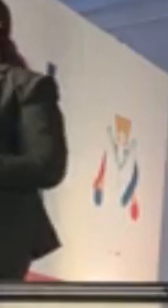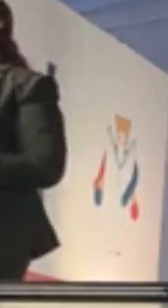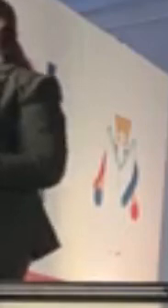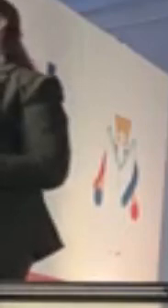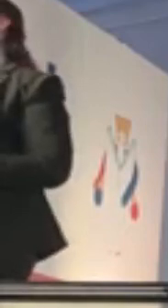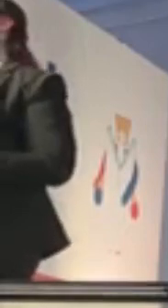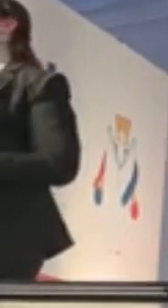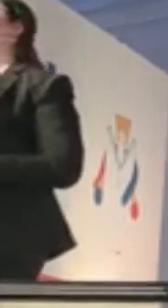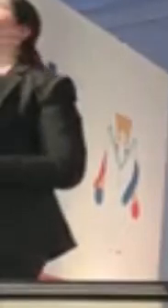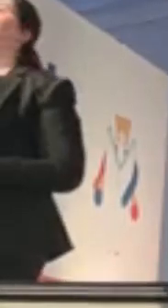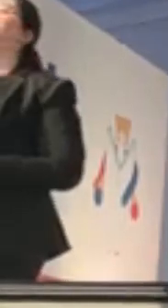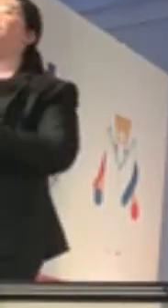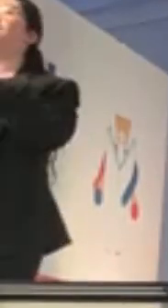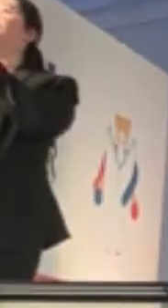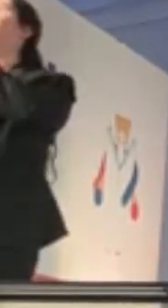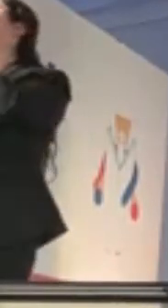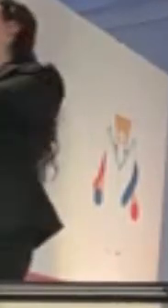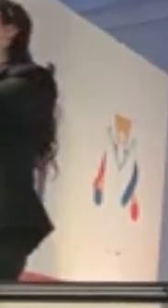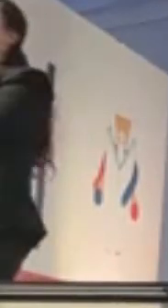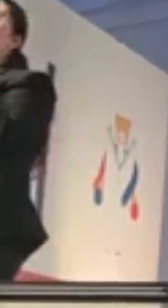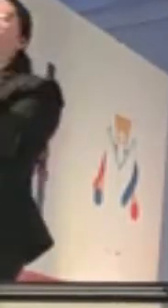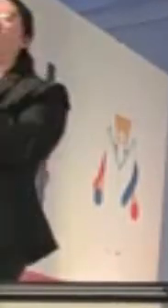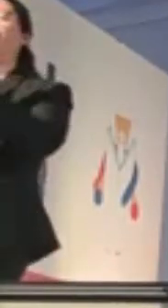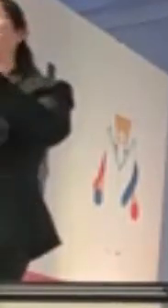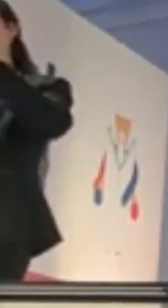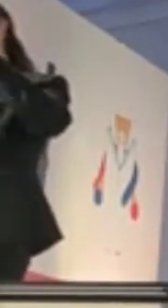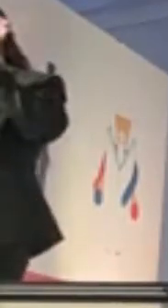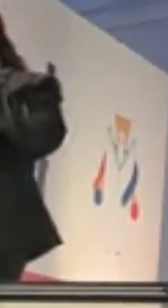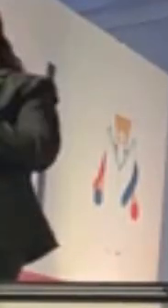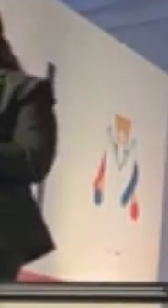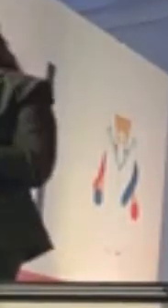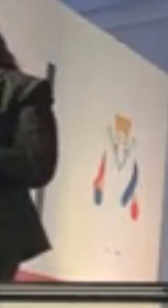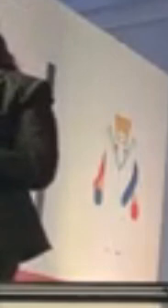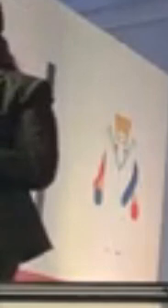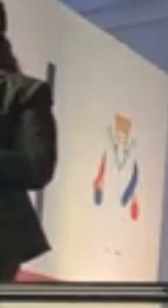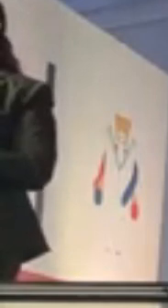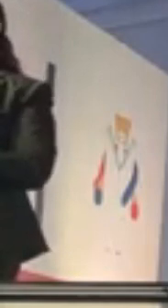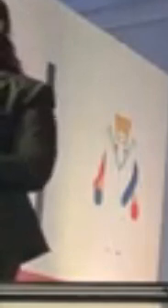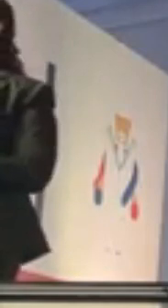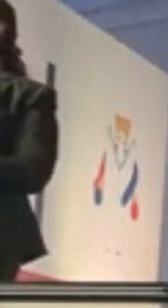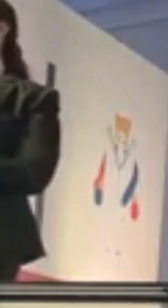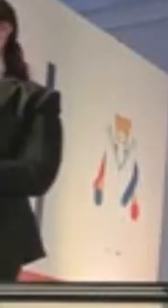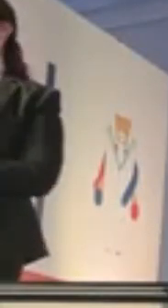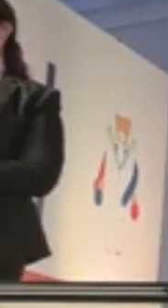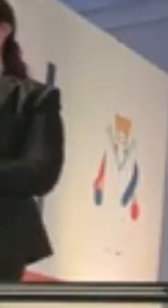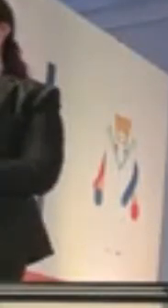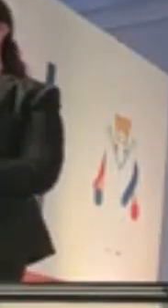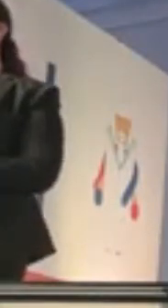populista, es lo que tienen los chairos de la UCHO, estamos acostumbrados.